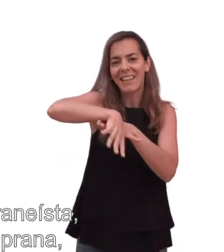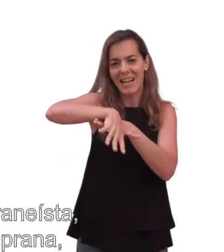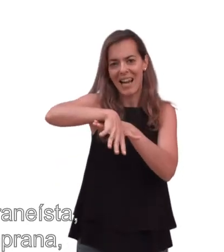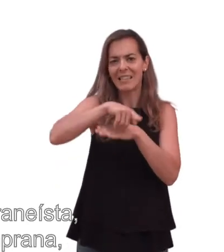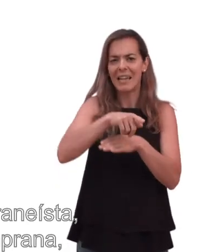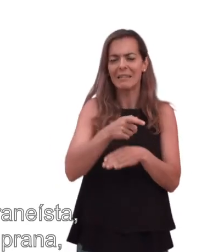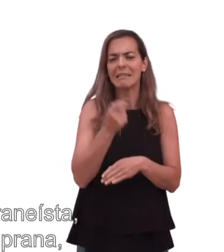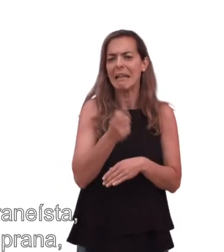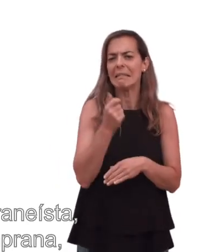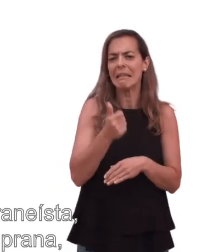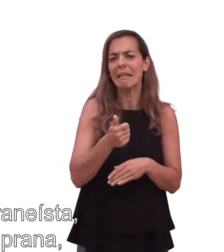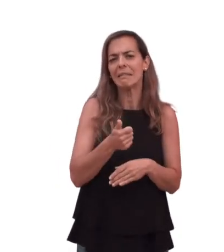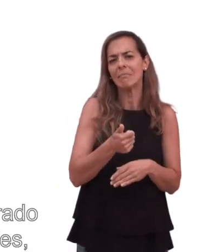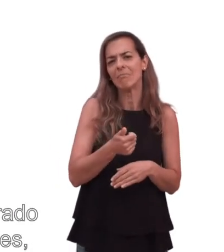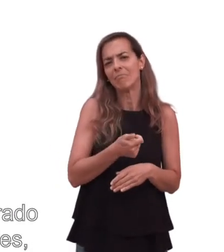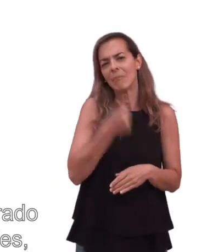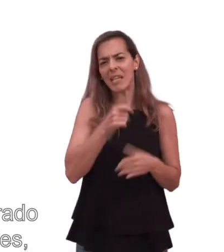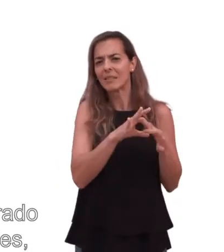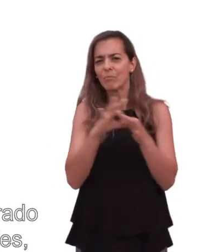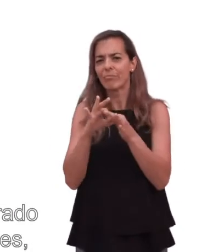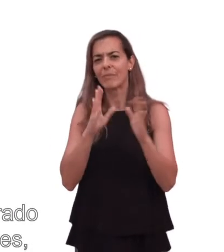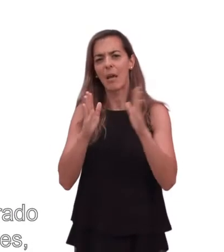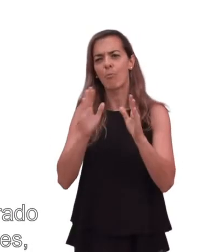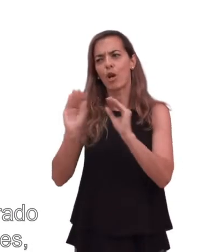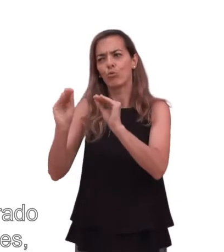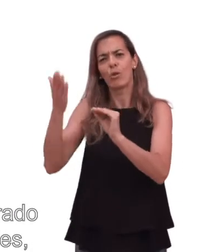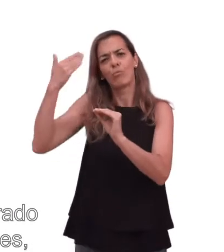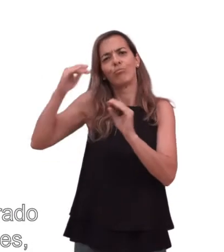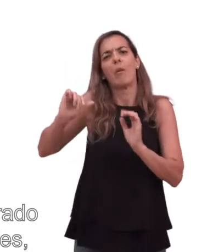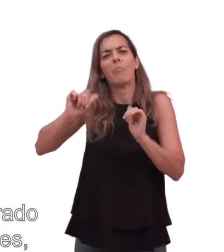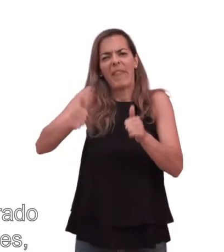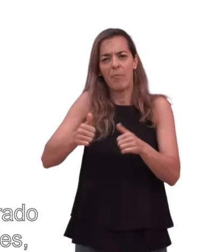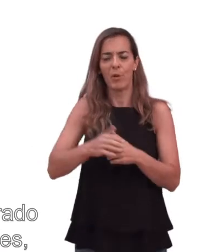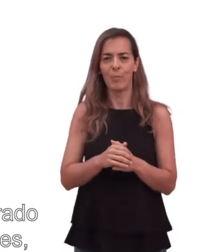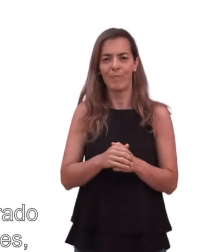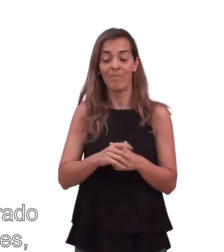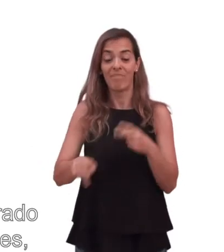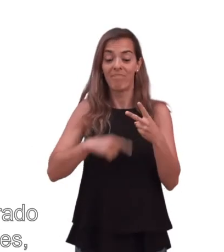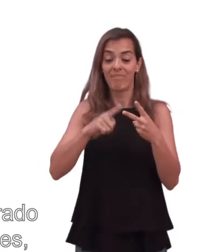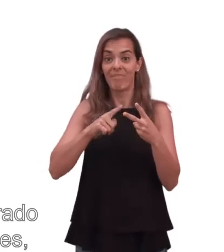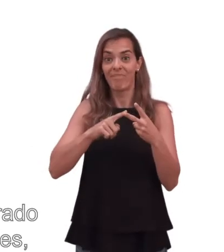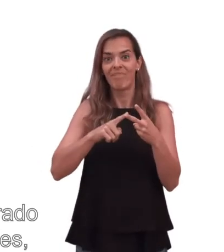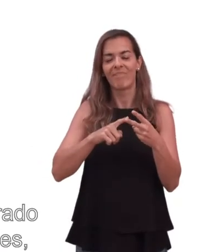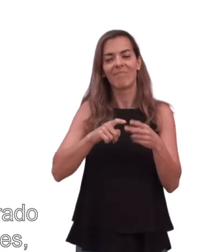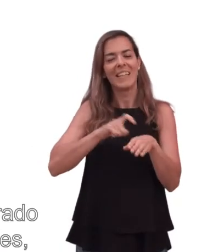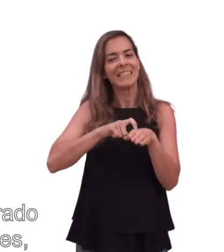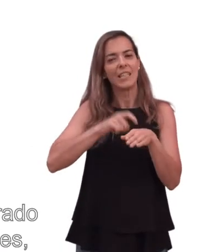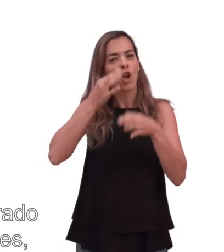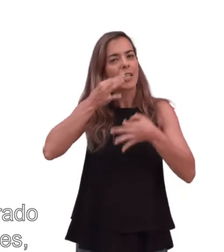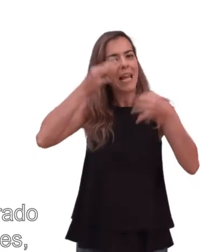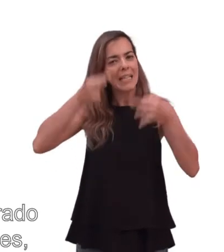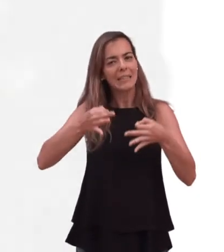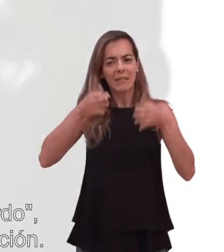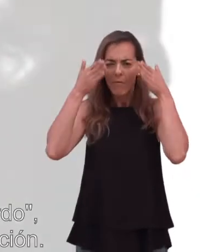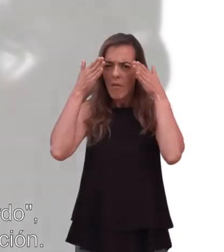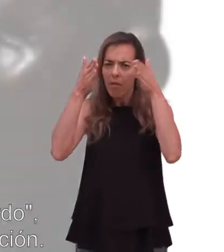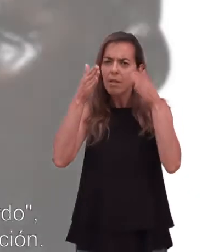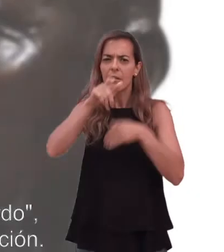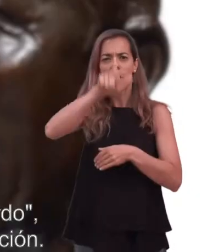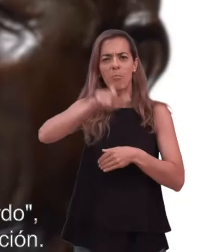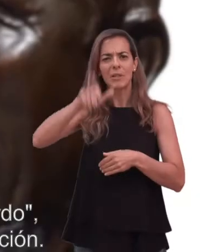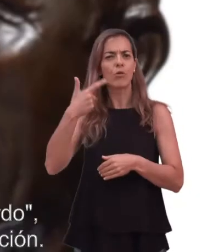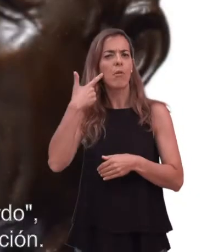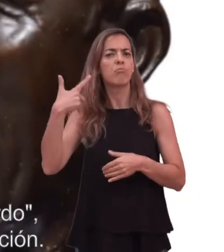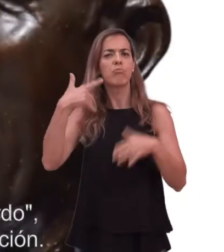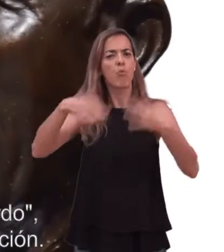de la obra temprana, y por el otro, el realismo centrado en los tipos populares, raciales, como el ventero